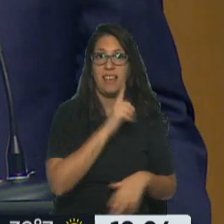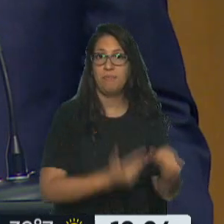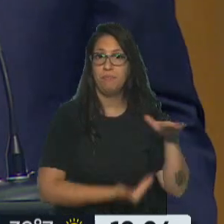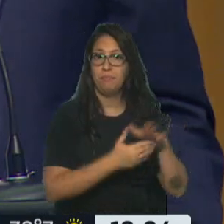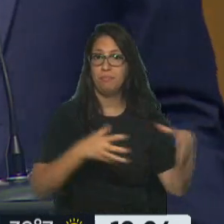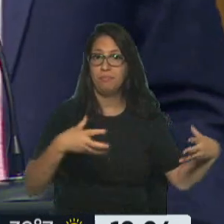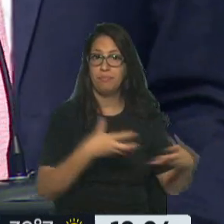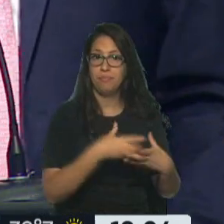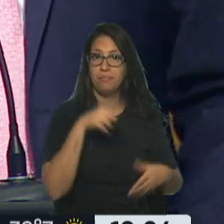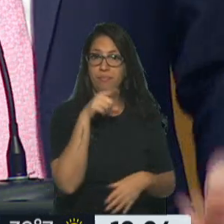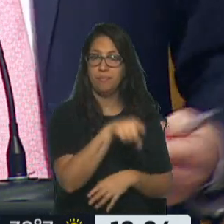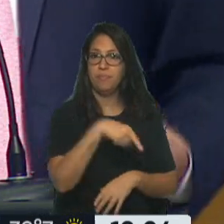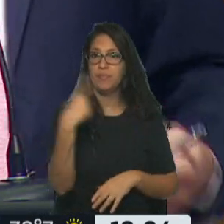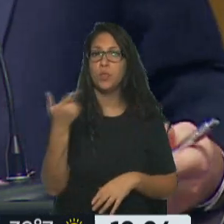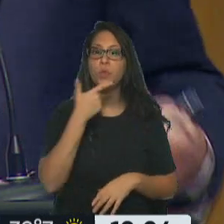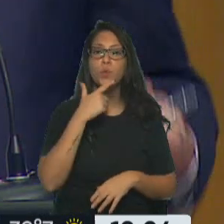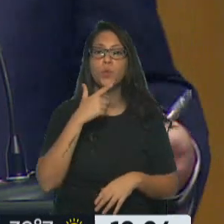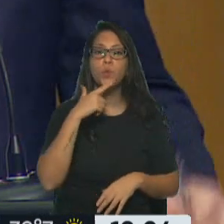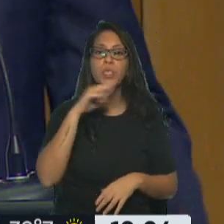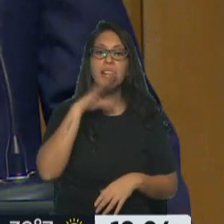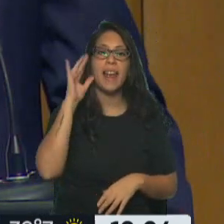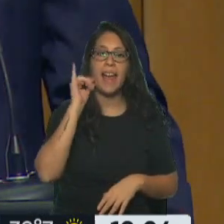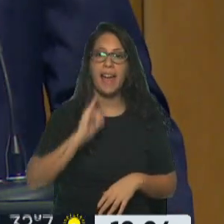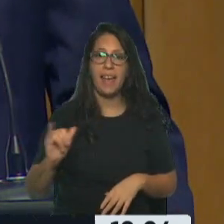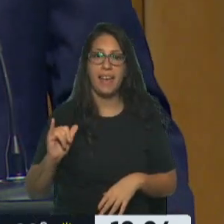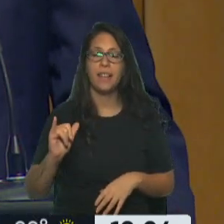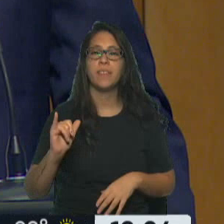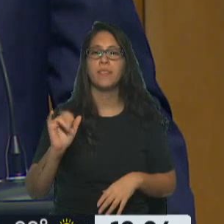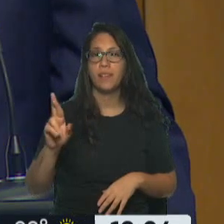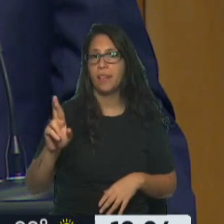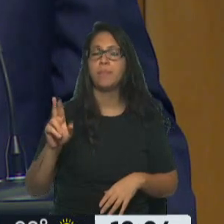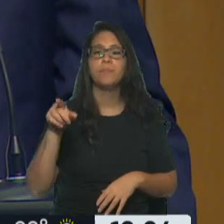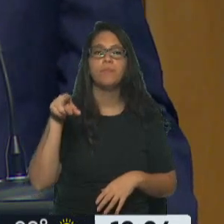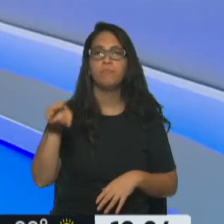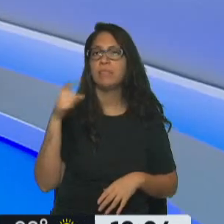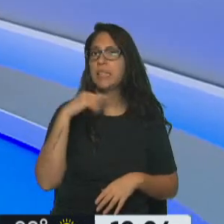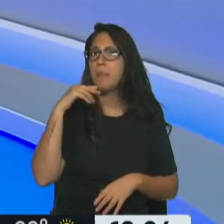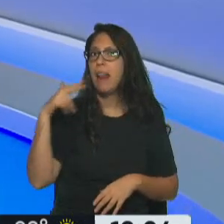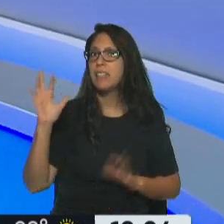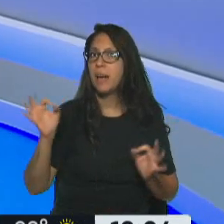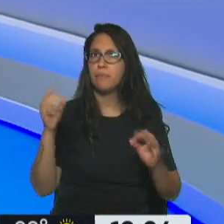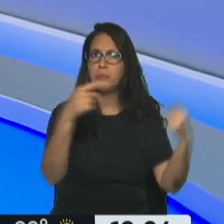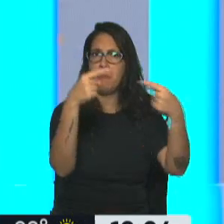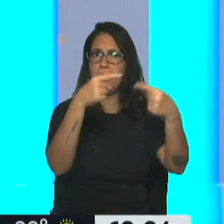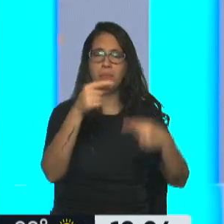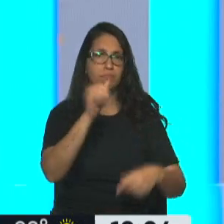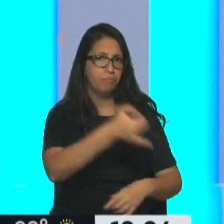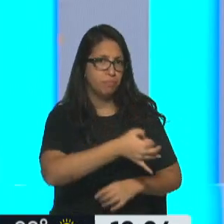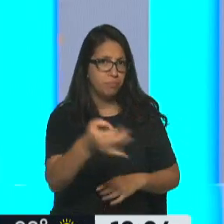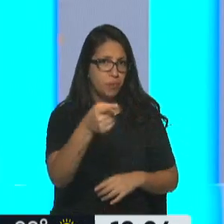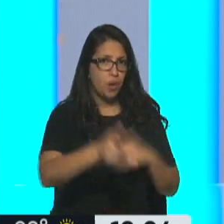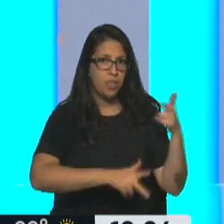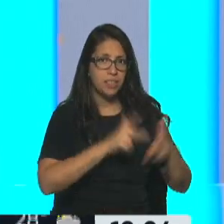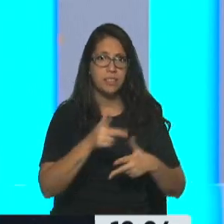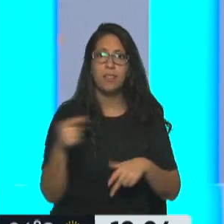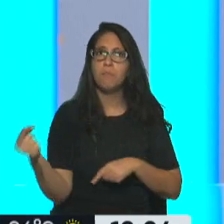trabajo con se se dijeron cosas Jimena algo de eso sabe Está bien como lo decís vos Horacio